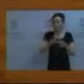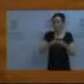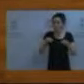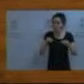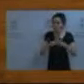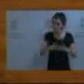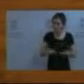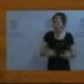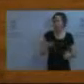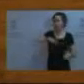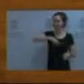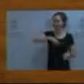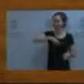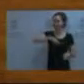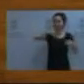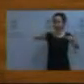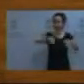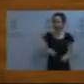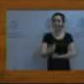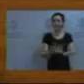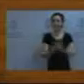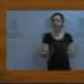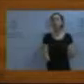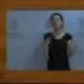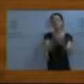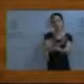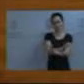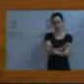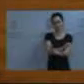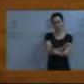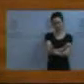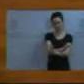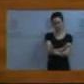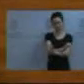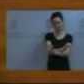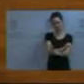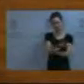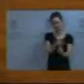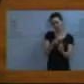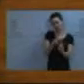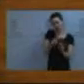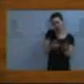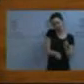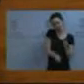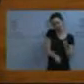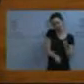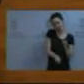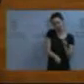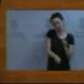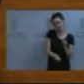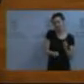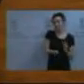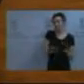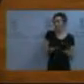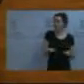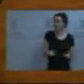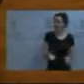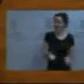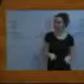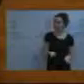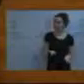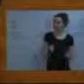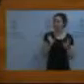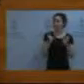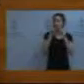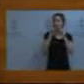del cannabis. Porque ustedes aquí están confundiendo, intencionadamente o no, una cosa que es la